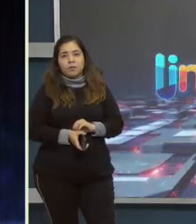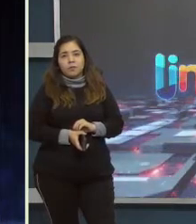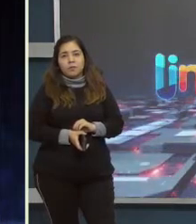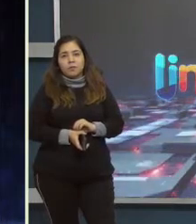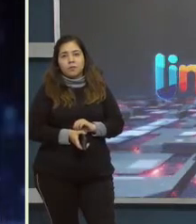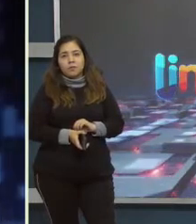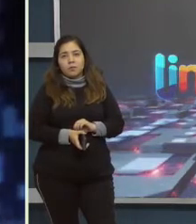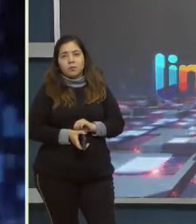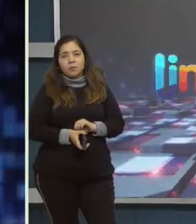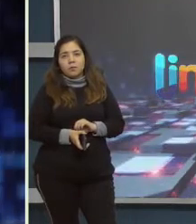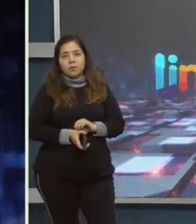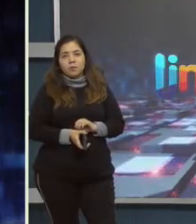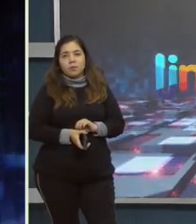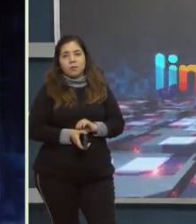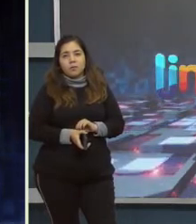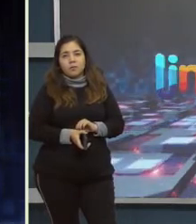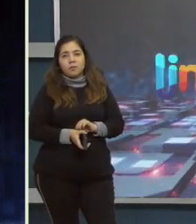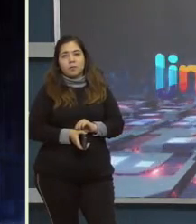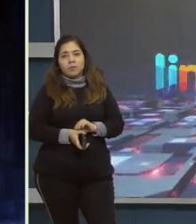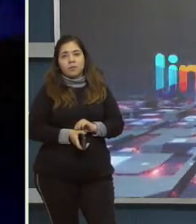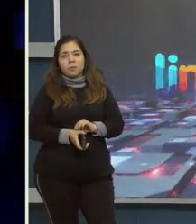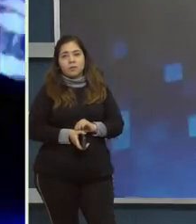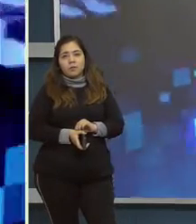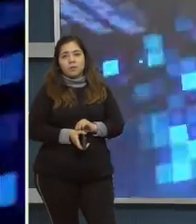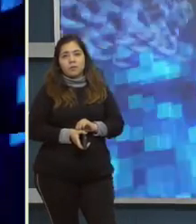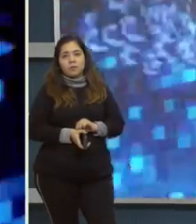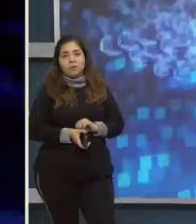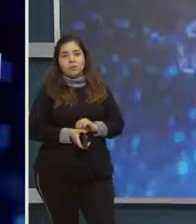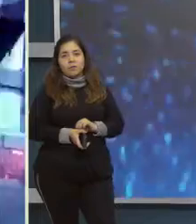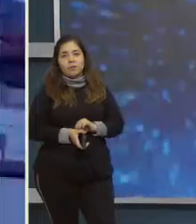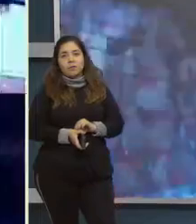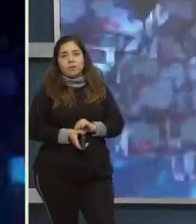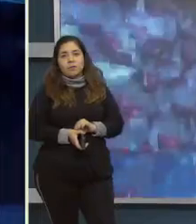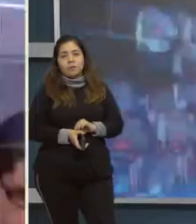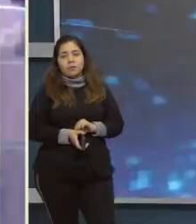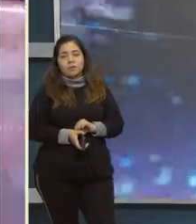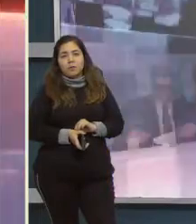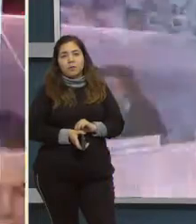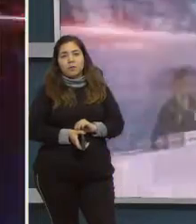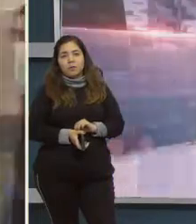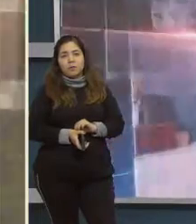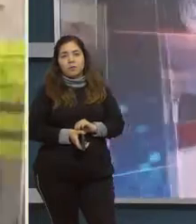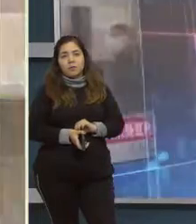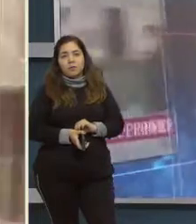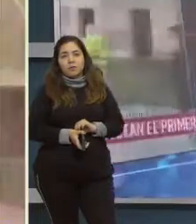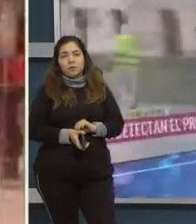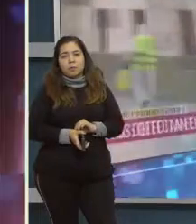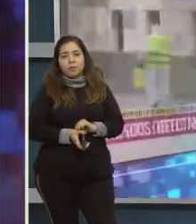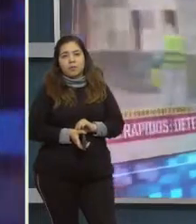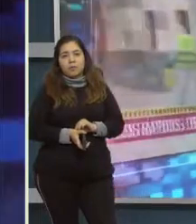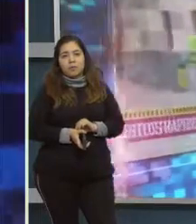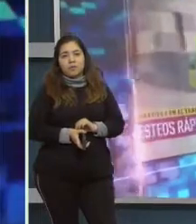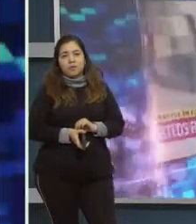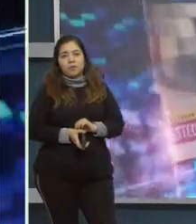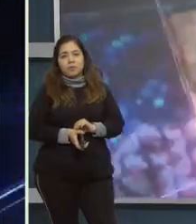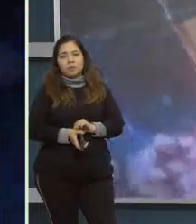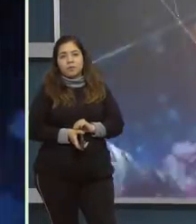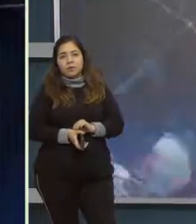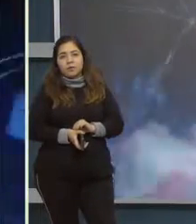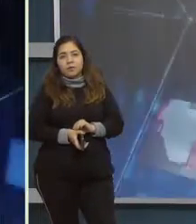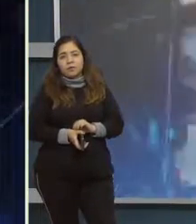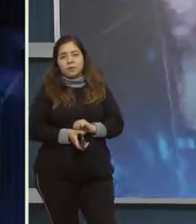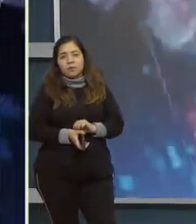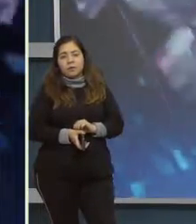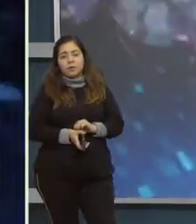cursos de ingreso que se dictan son privados, no son vinculantes, no tienen relación directa con nuestra